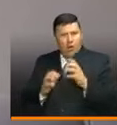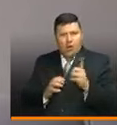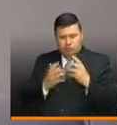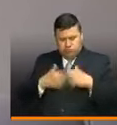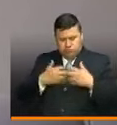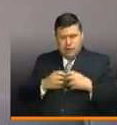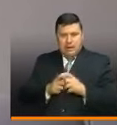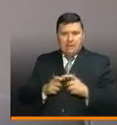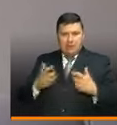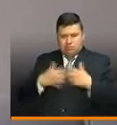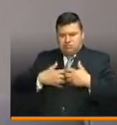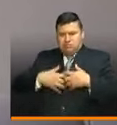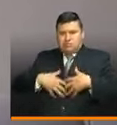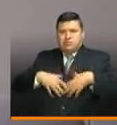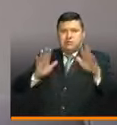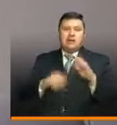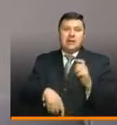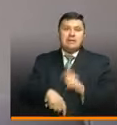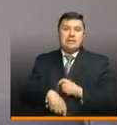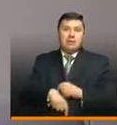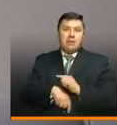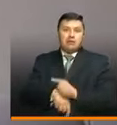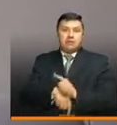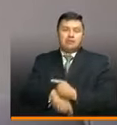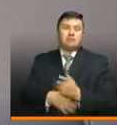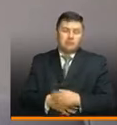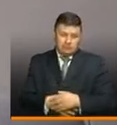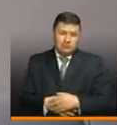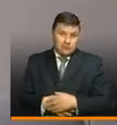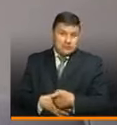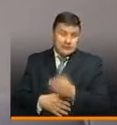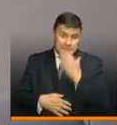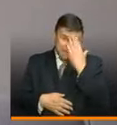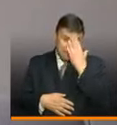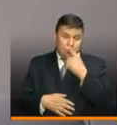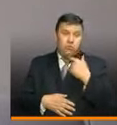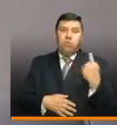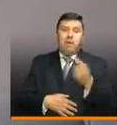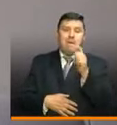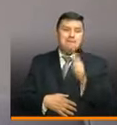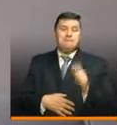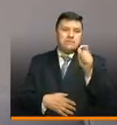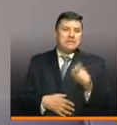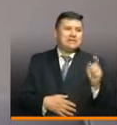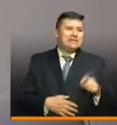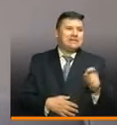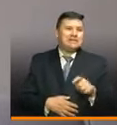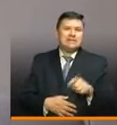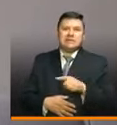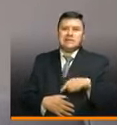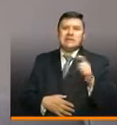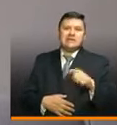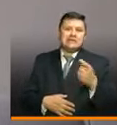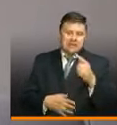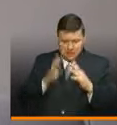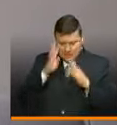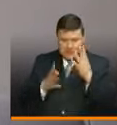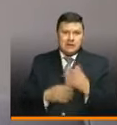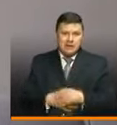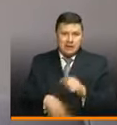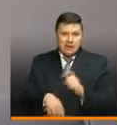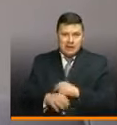producir mayor volumen en menor tiempo, dado a que pues hay mucha gente que va a necesitar estos dispositivos